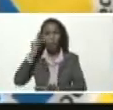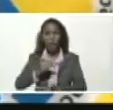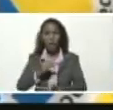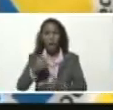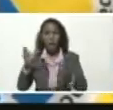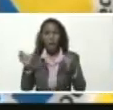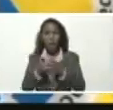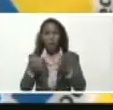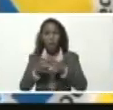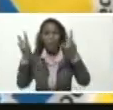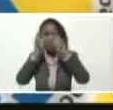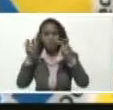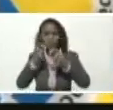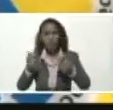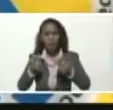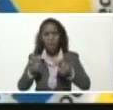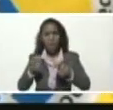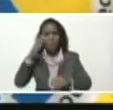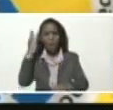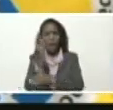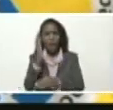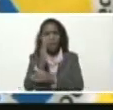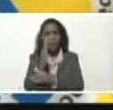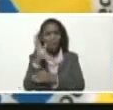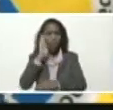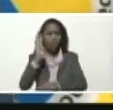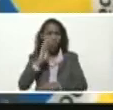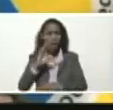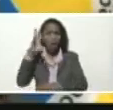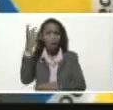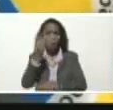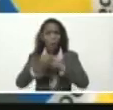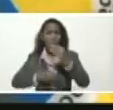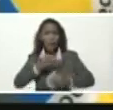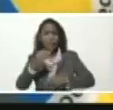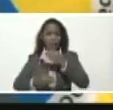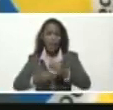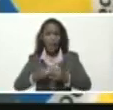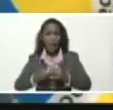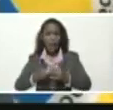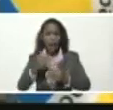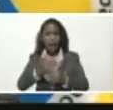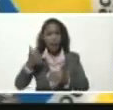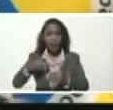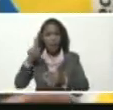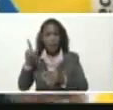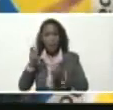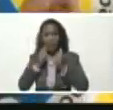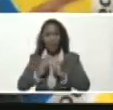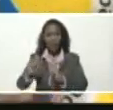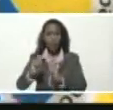Cuerpo de Investigaciones Científicas, Penales y Criminalísticas, logramos dar al traste con este intento.